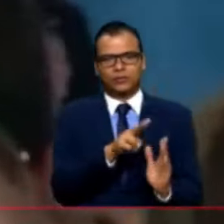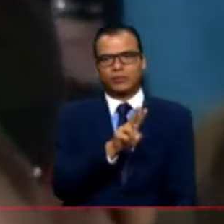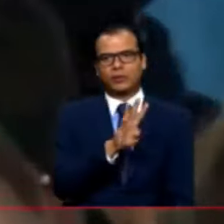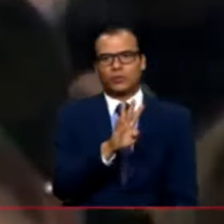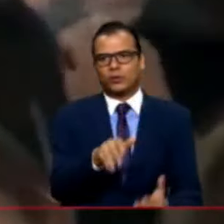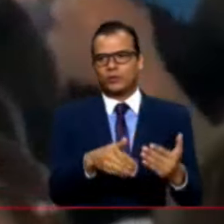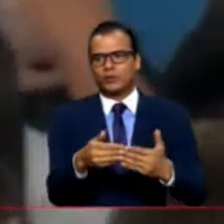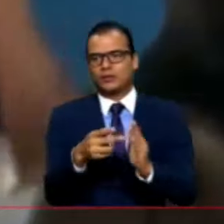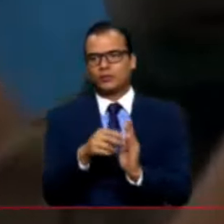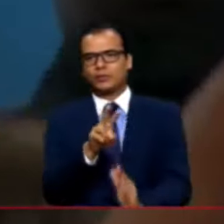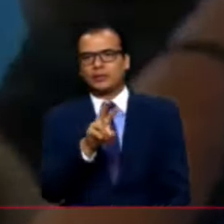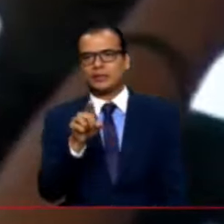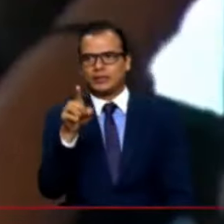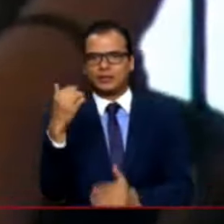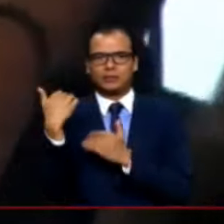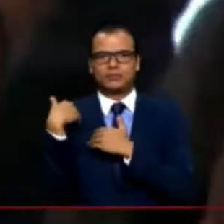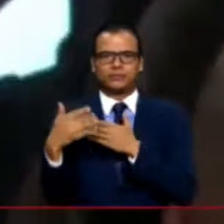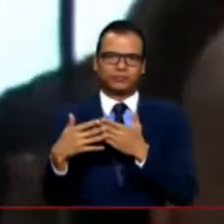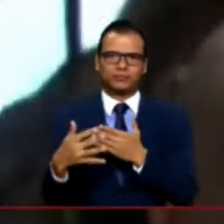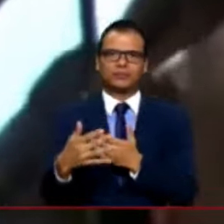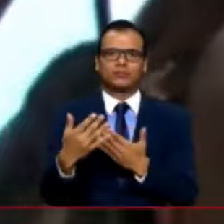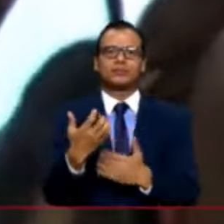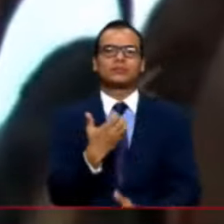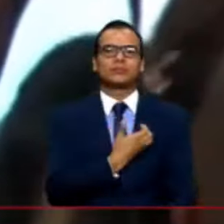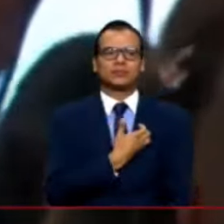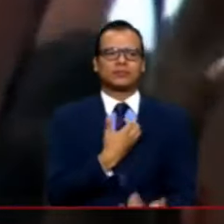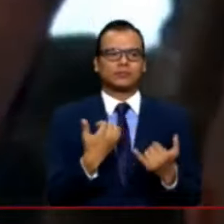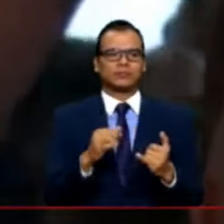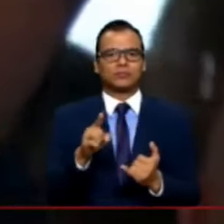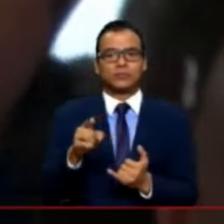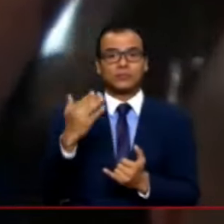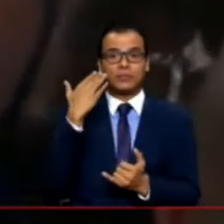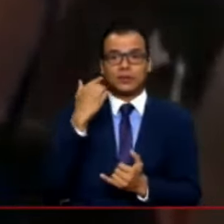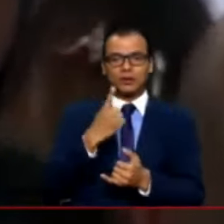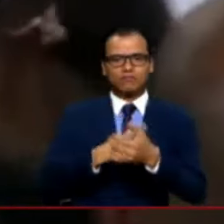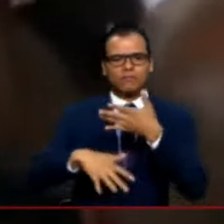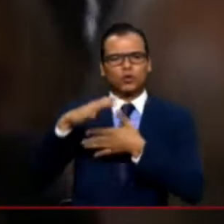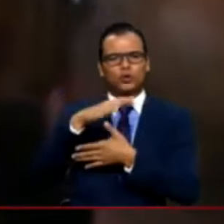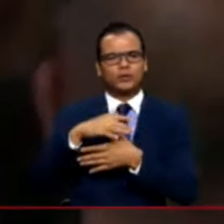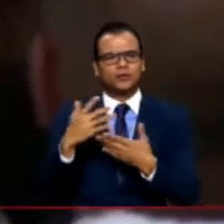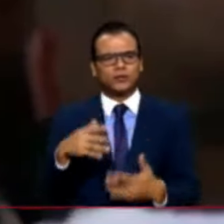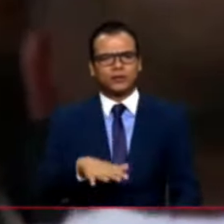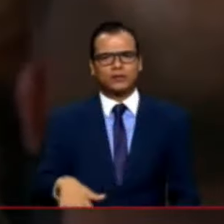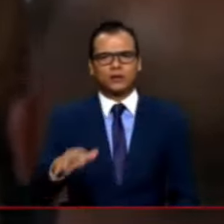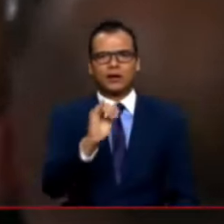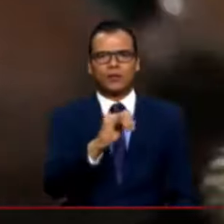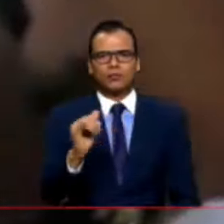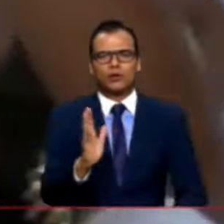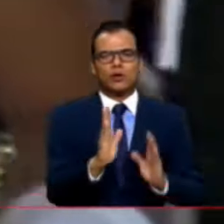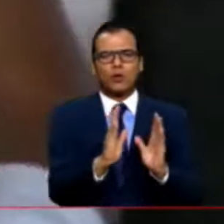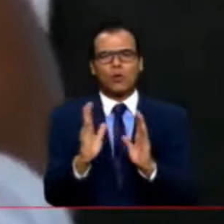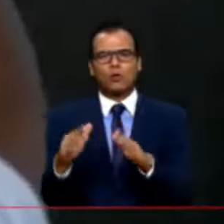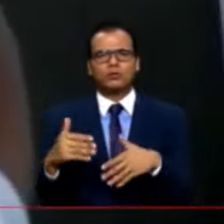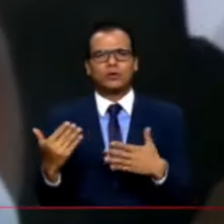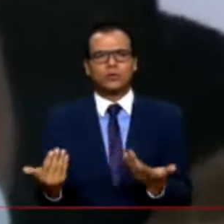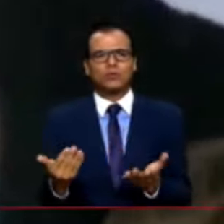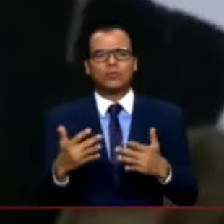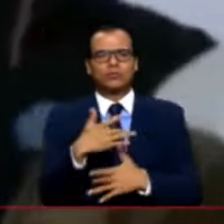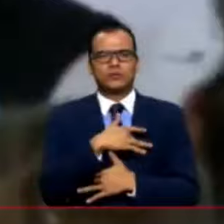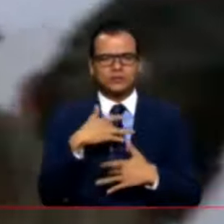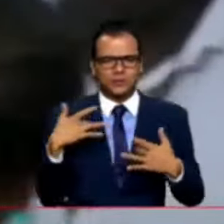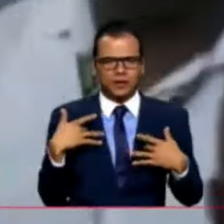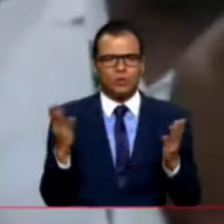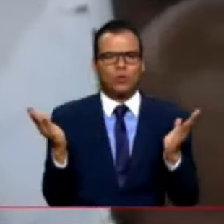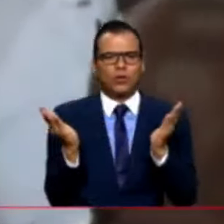2024-2027. Entre las prioridades de su mandato está organizar el territorio garantizando seguridad, salud y educación. Vamos